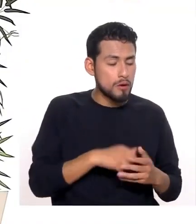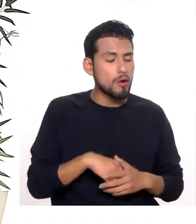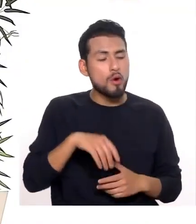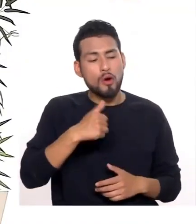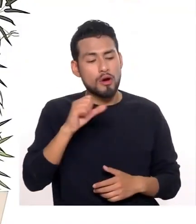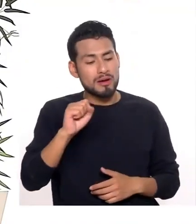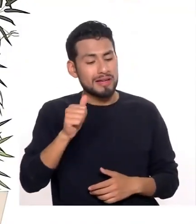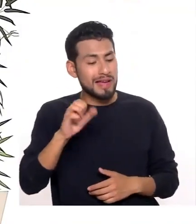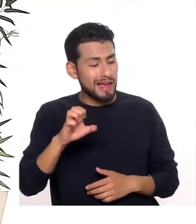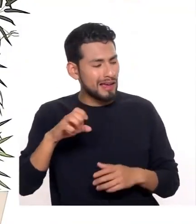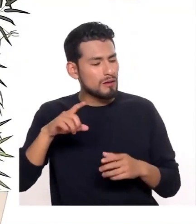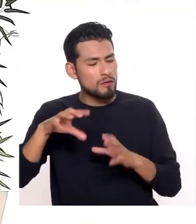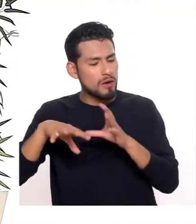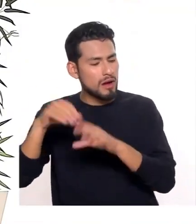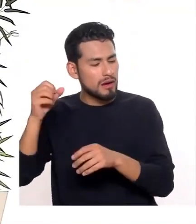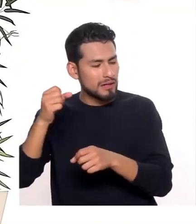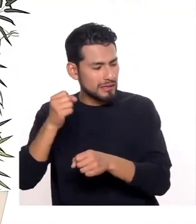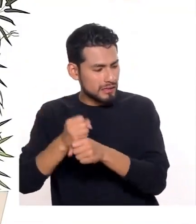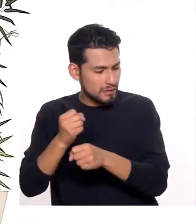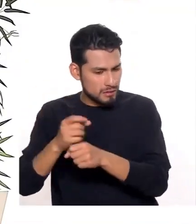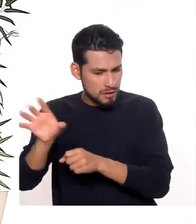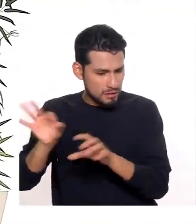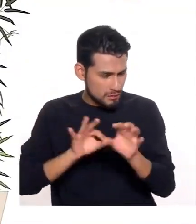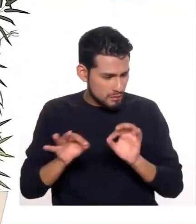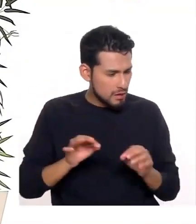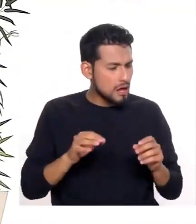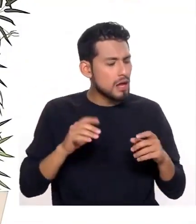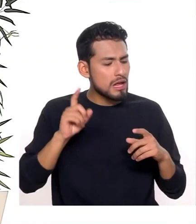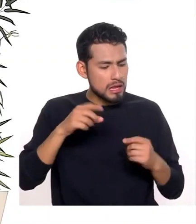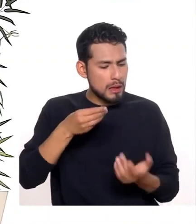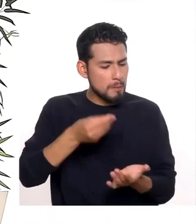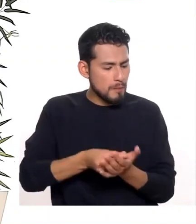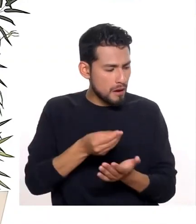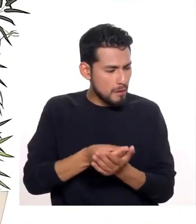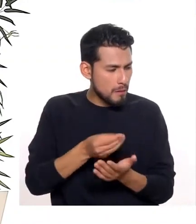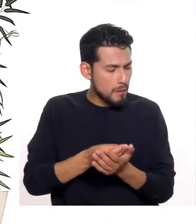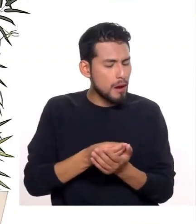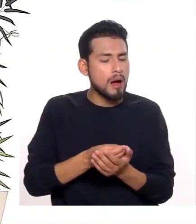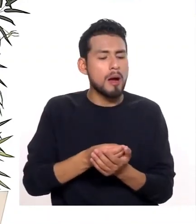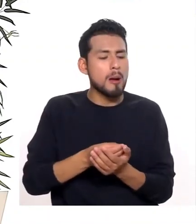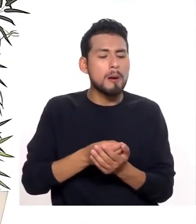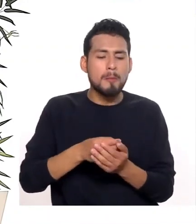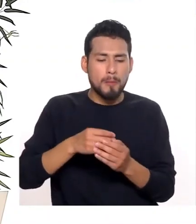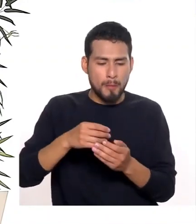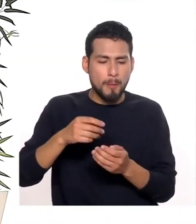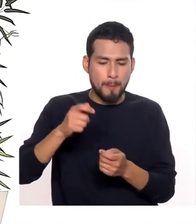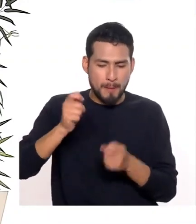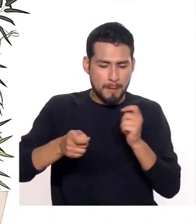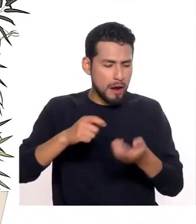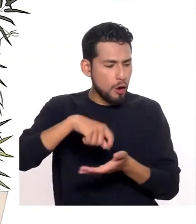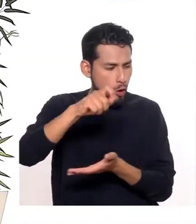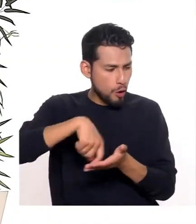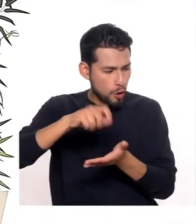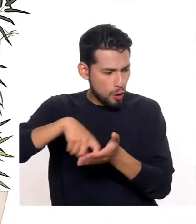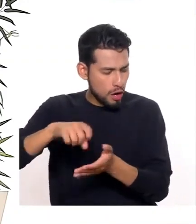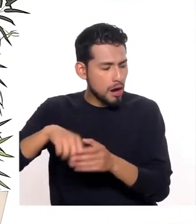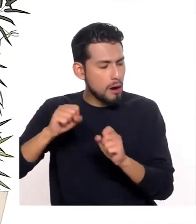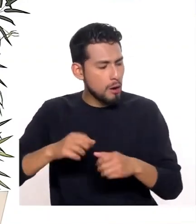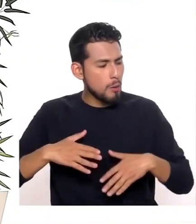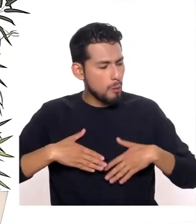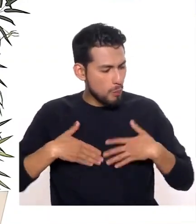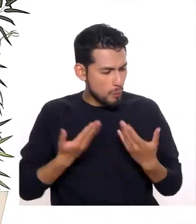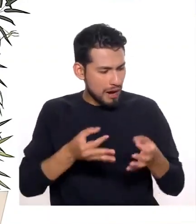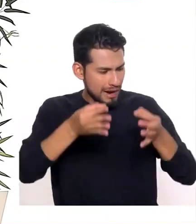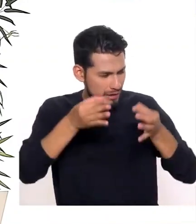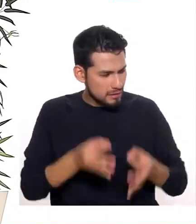SAE externos, puedan contarse con plazas presupuestadas para que se pueda hacer